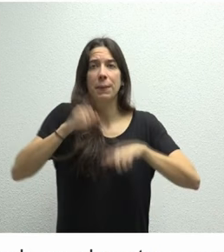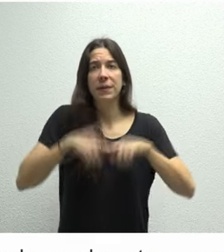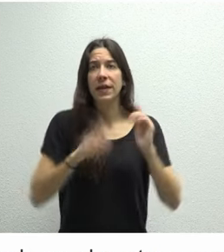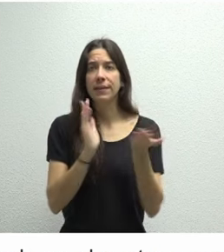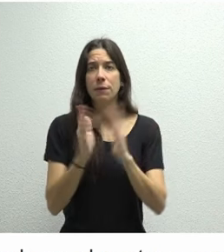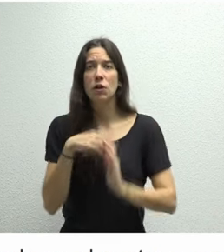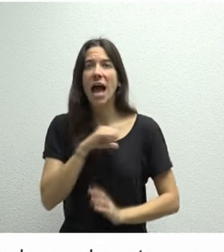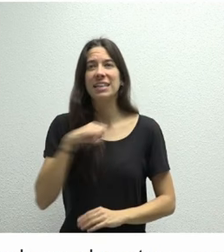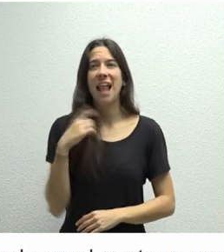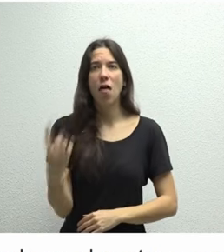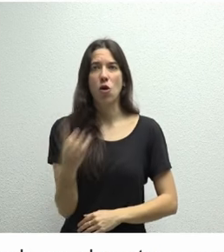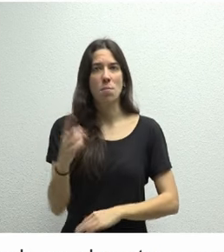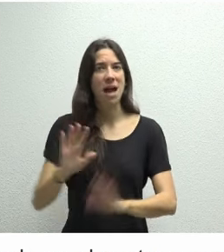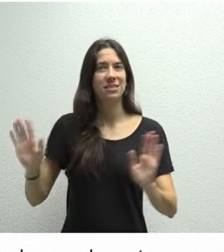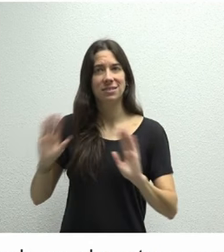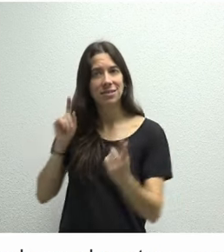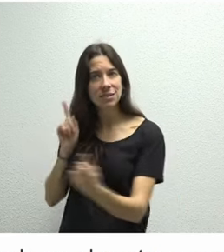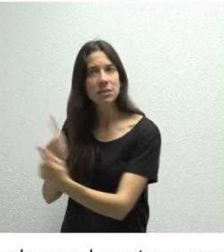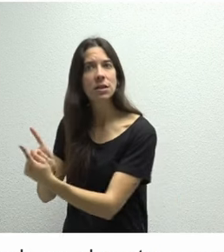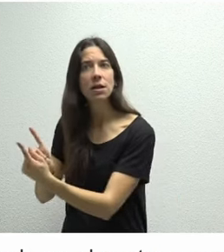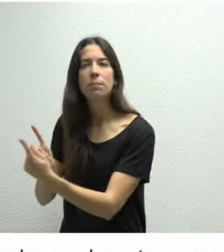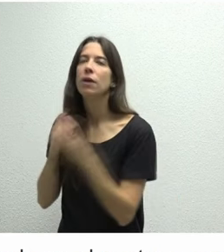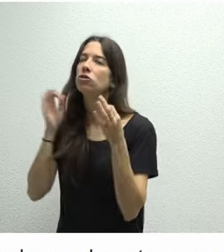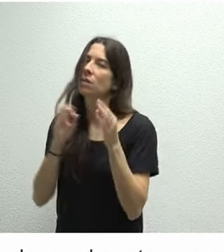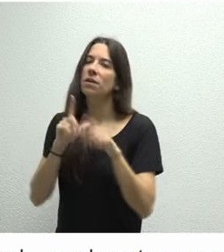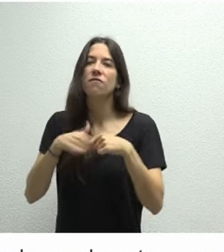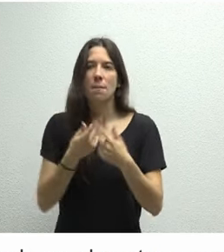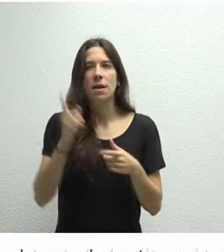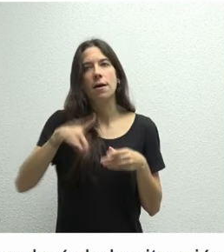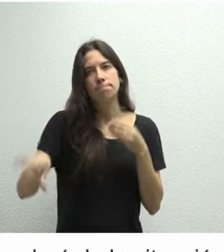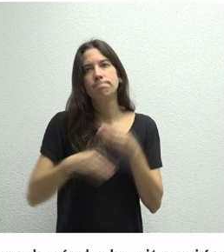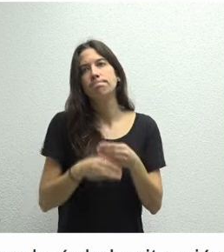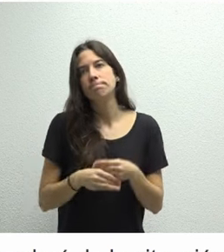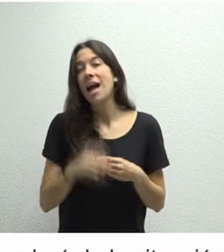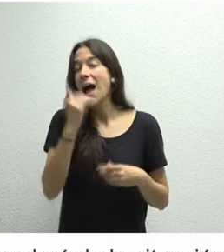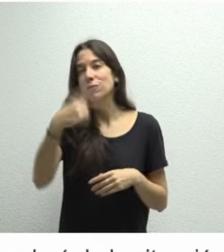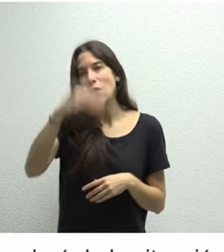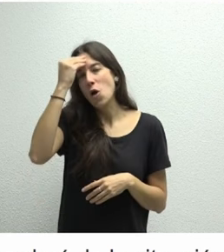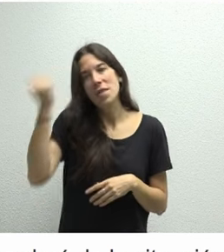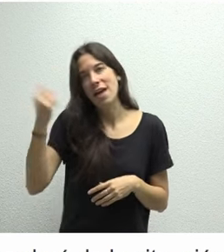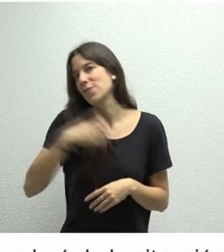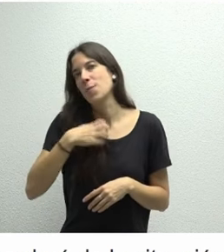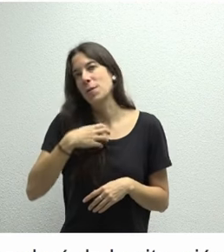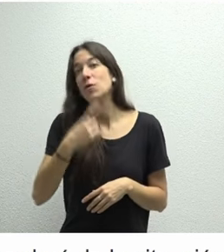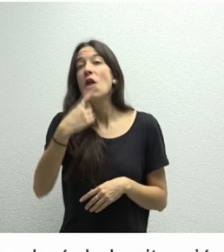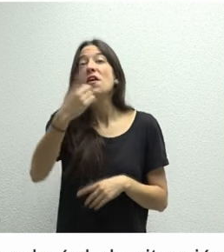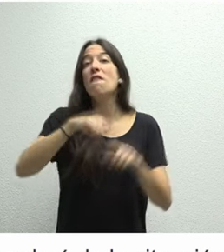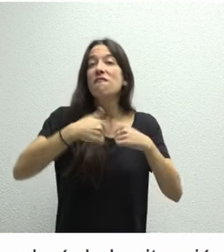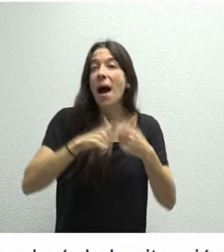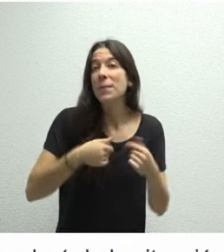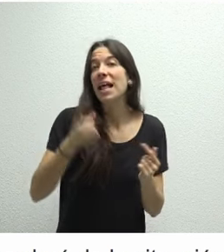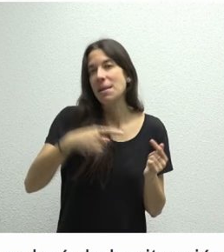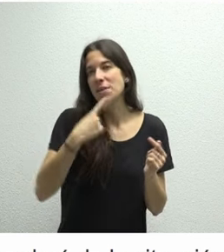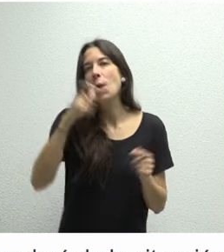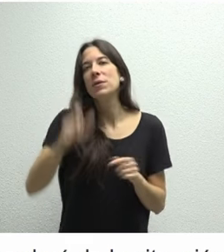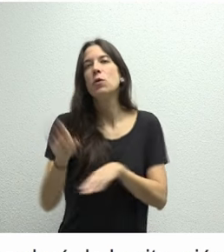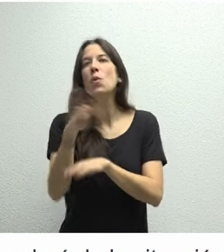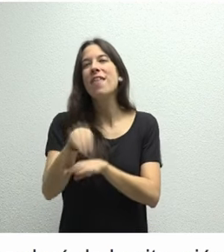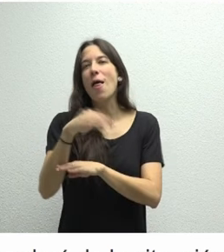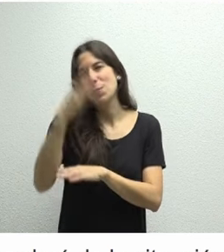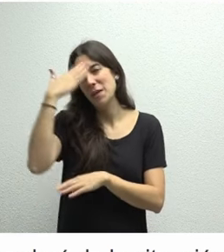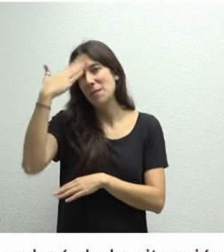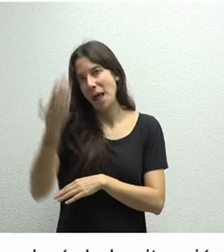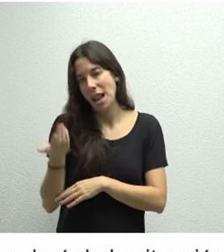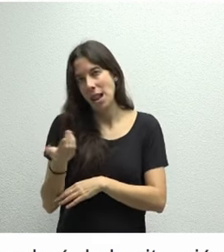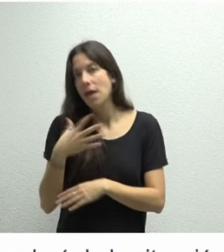en aislado pero siempre er a la familia Yo creo que es algo que no podemos olvidar y cuando digo familia me planteo también el cuidador principal que en